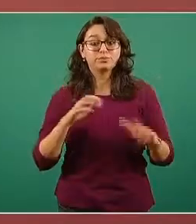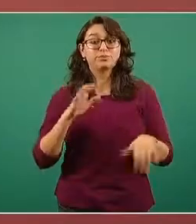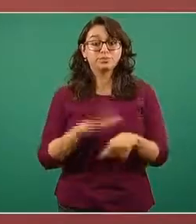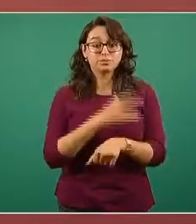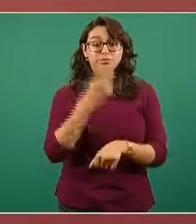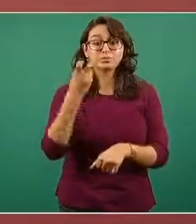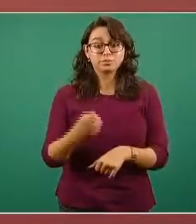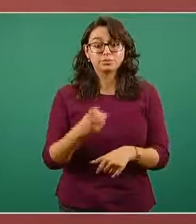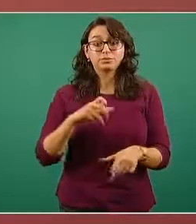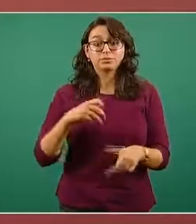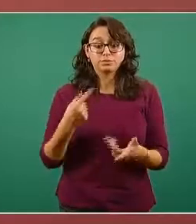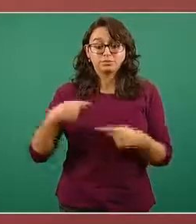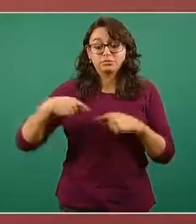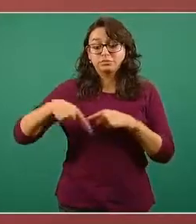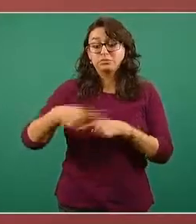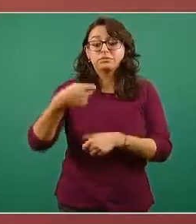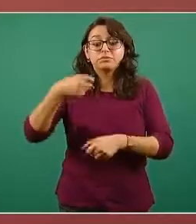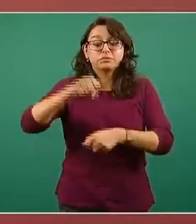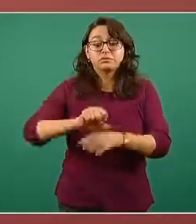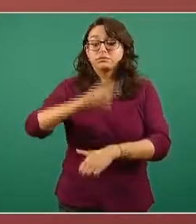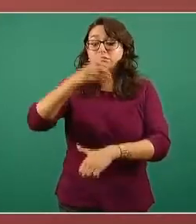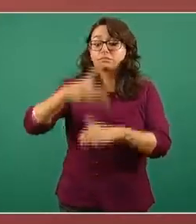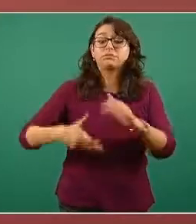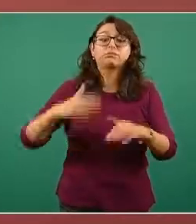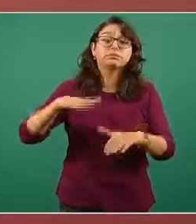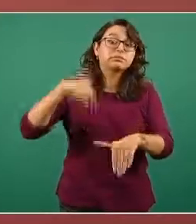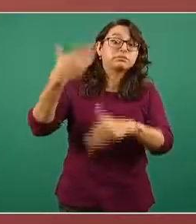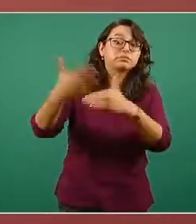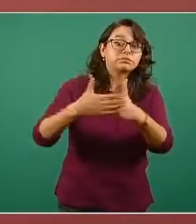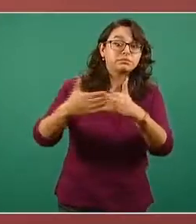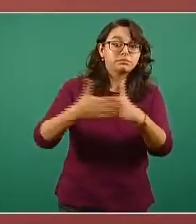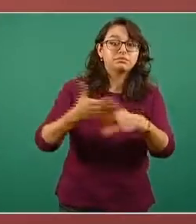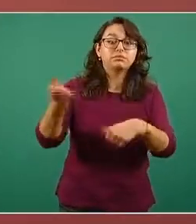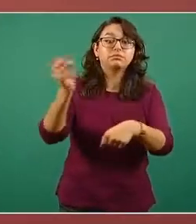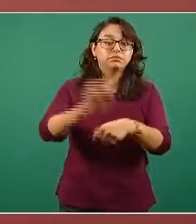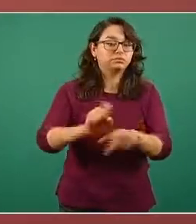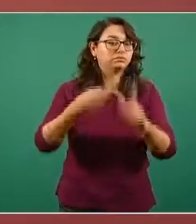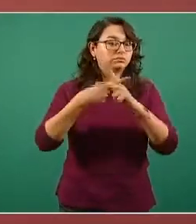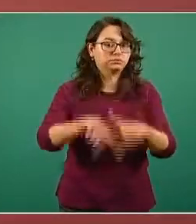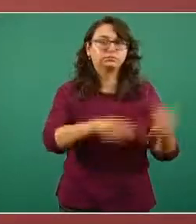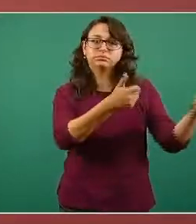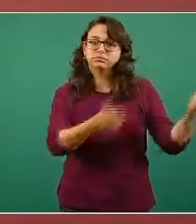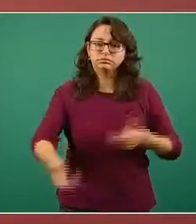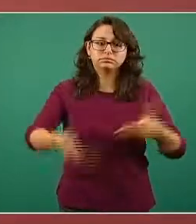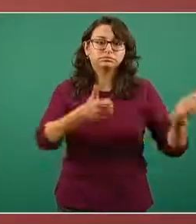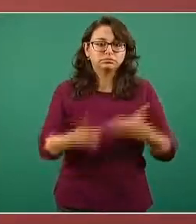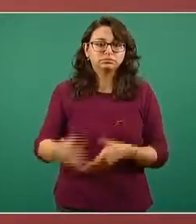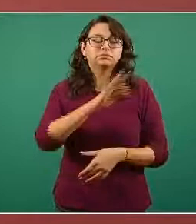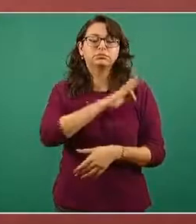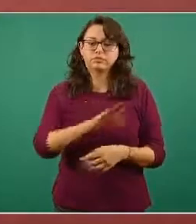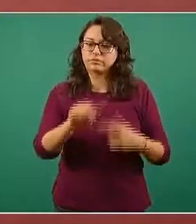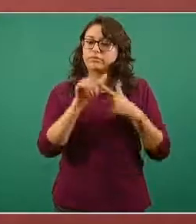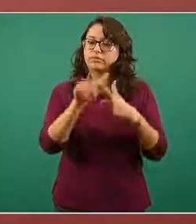recibir los siguientes embarques e inmediatamente ponerlos. La siguiente, por favor.